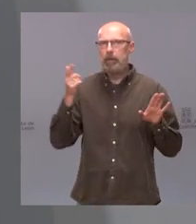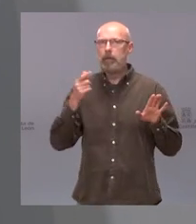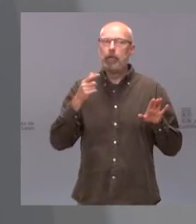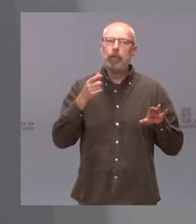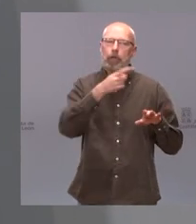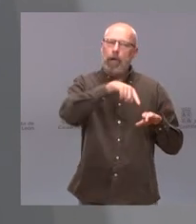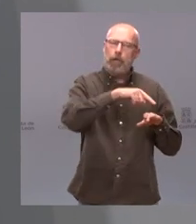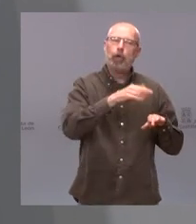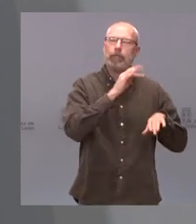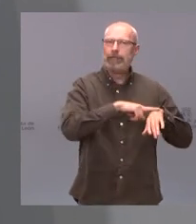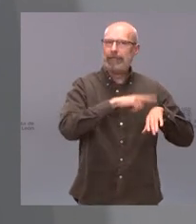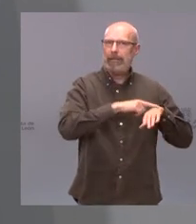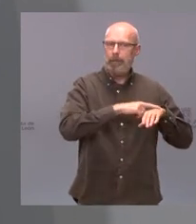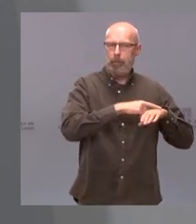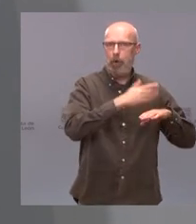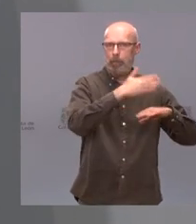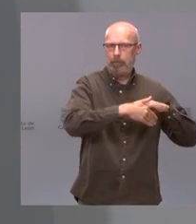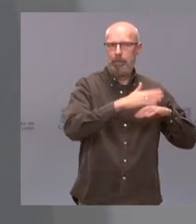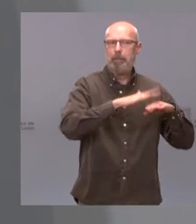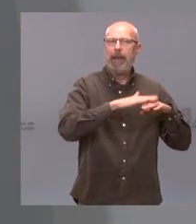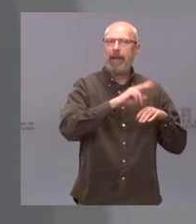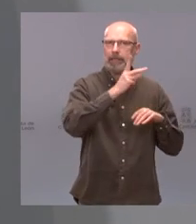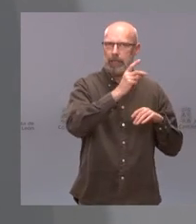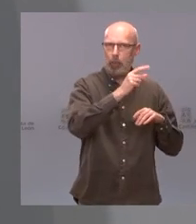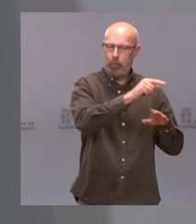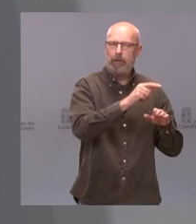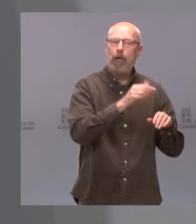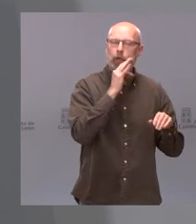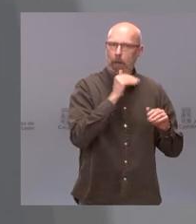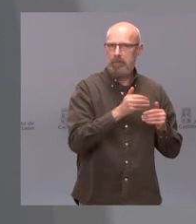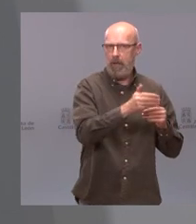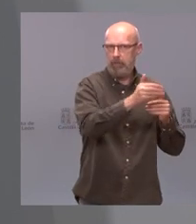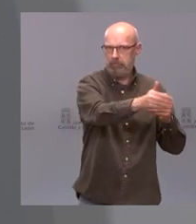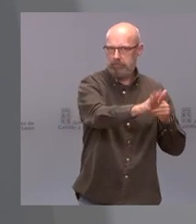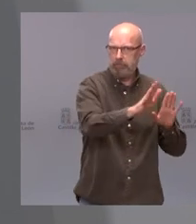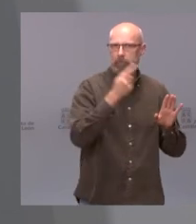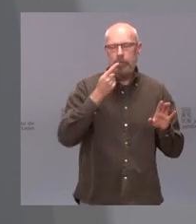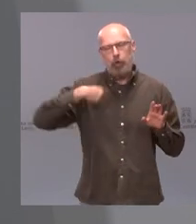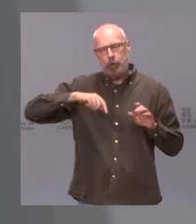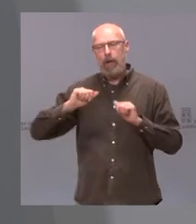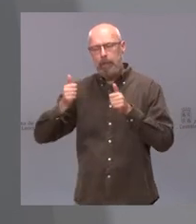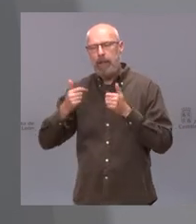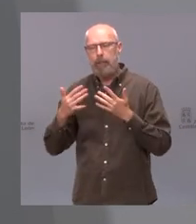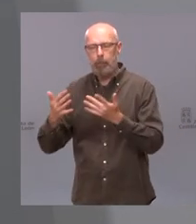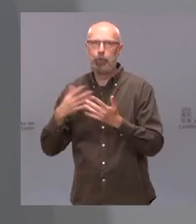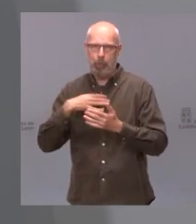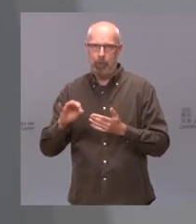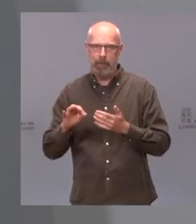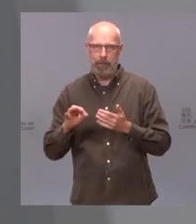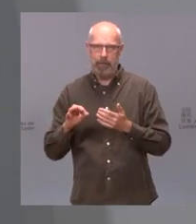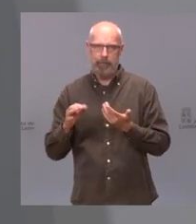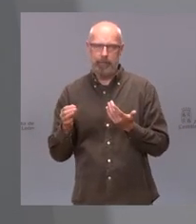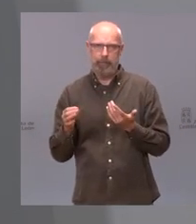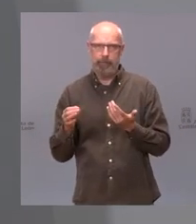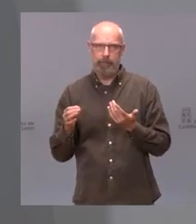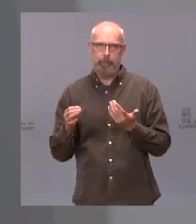tiempo recomendado para la segunda dosis, con lo cual nosotros podemos empezar de manera inmediata a hacer